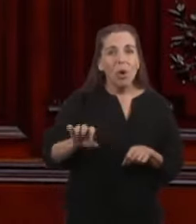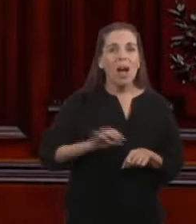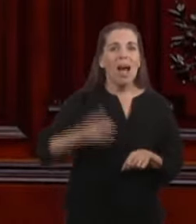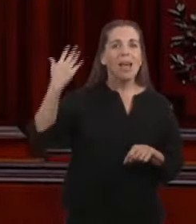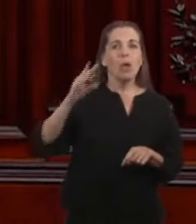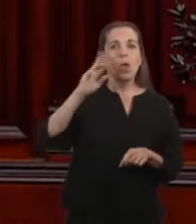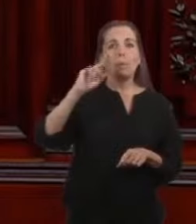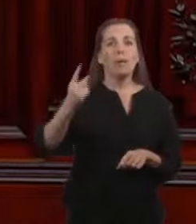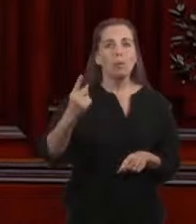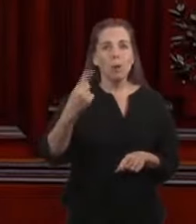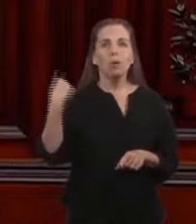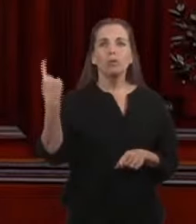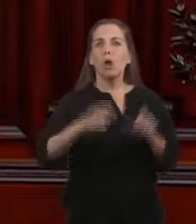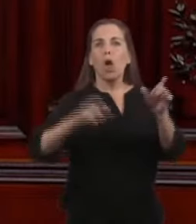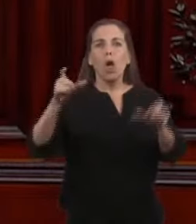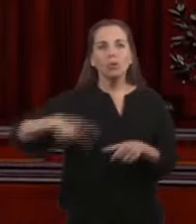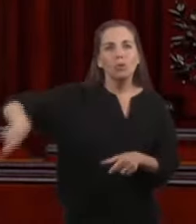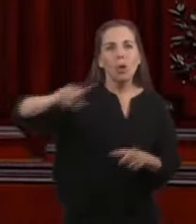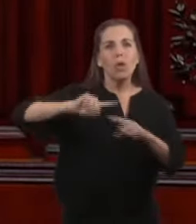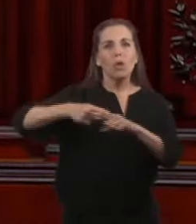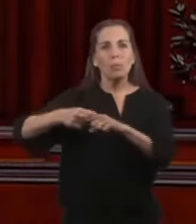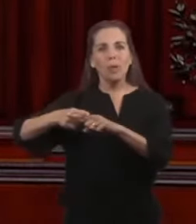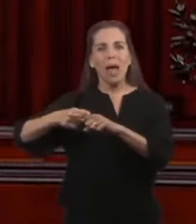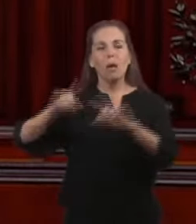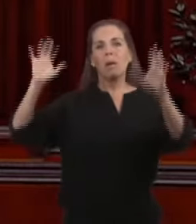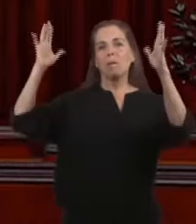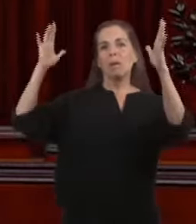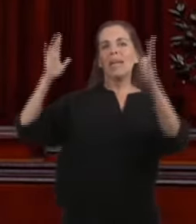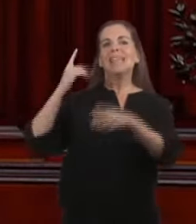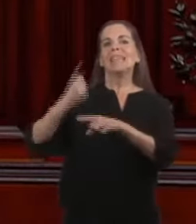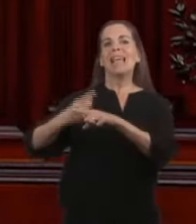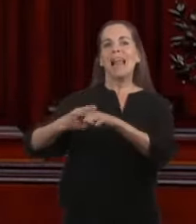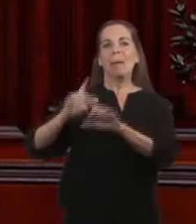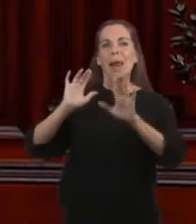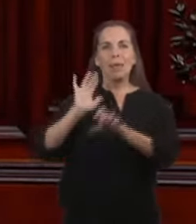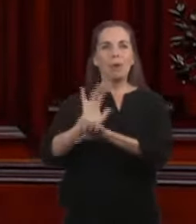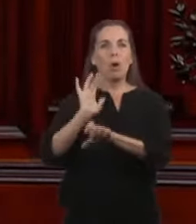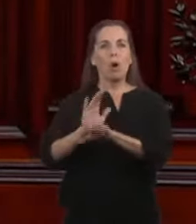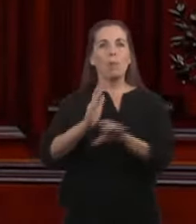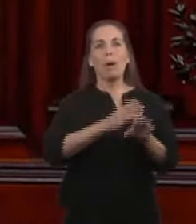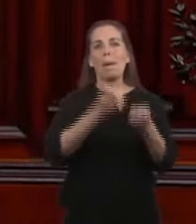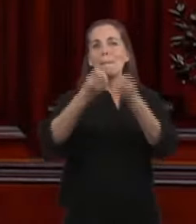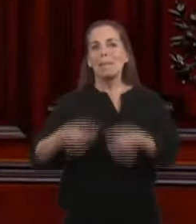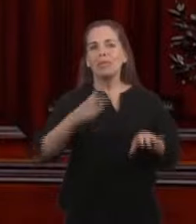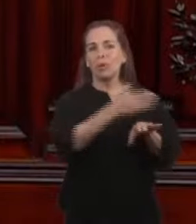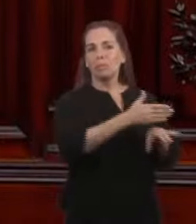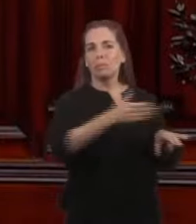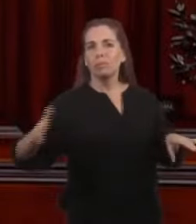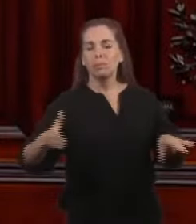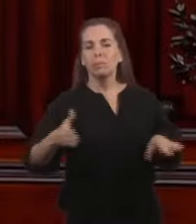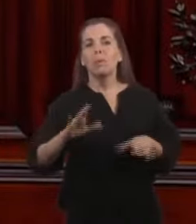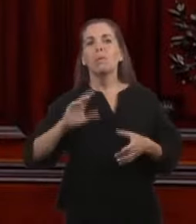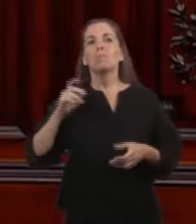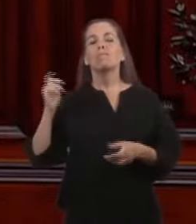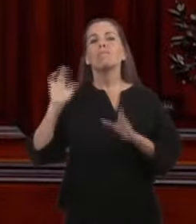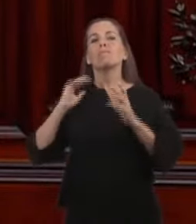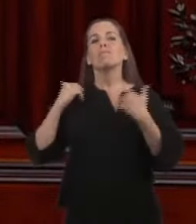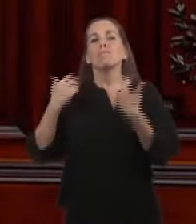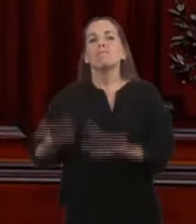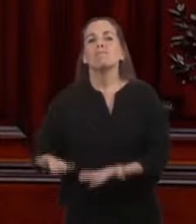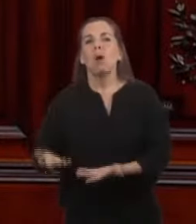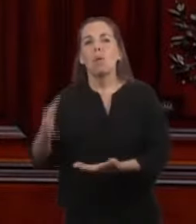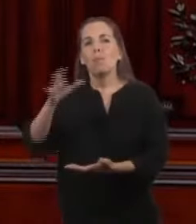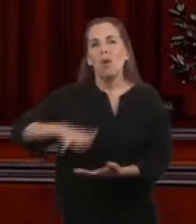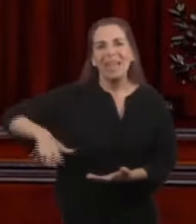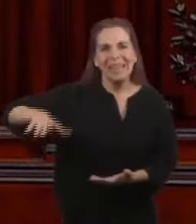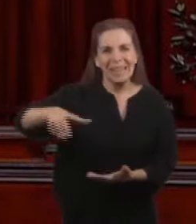pie por la totalidad de la clase dirigente sería el comienzo de un ciclo populista que ha destruido la Argentina algunos